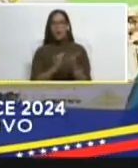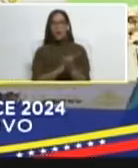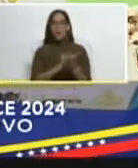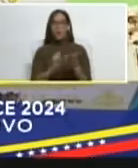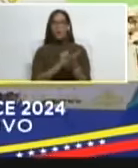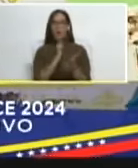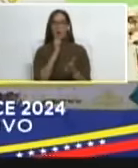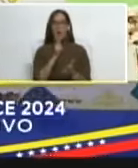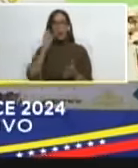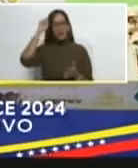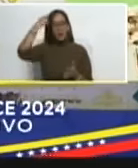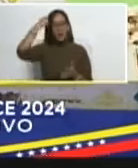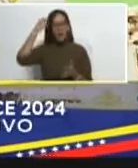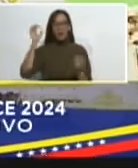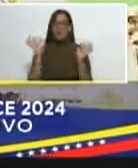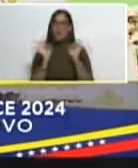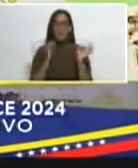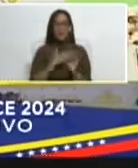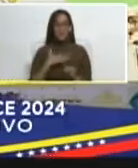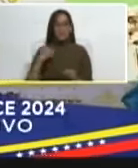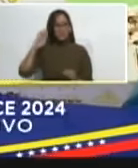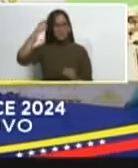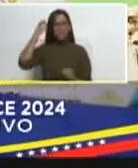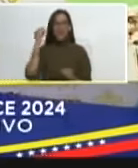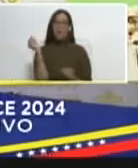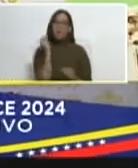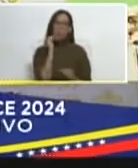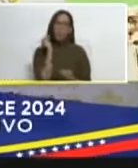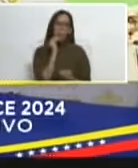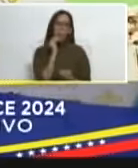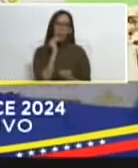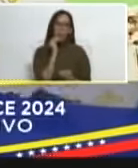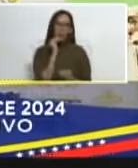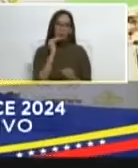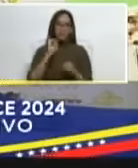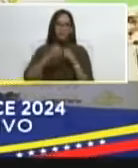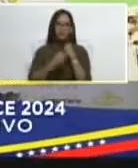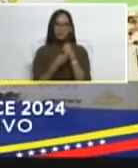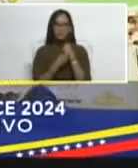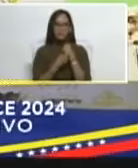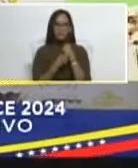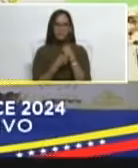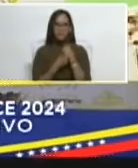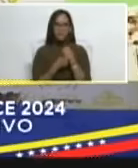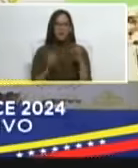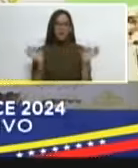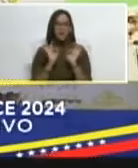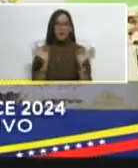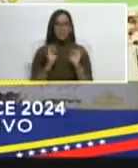recuerdos. Y nadie quiere recordar al Bobolongo. Ahora nadie lo reconoció.